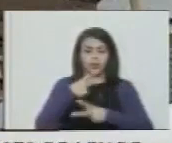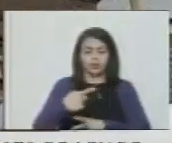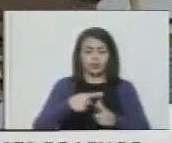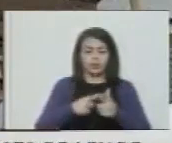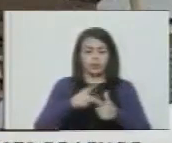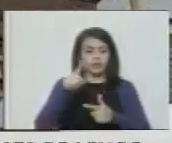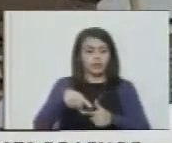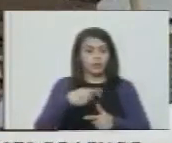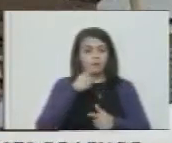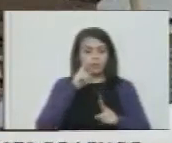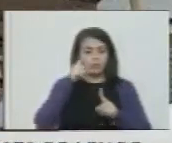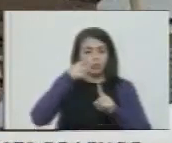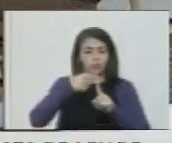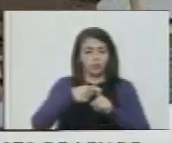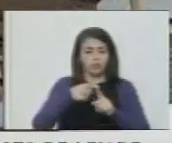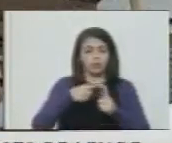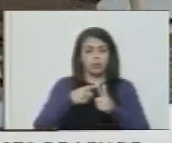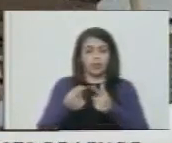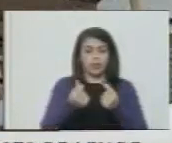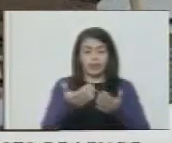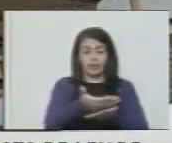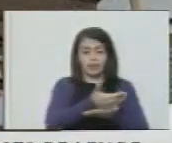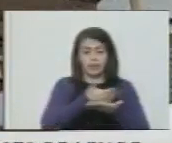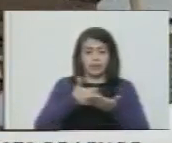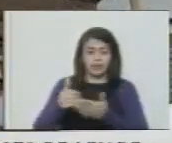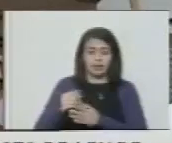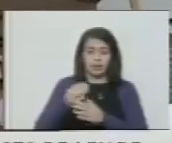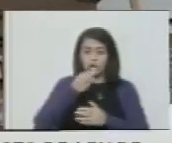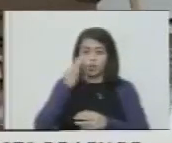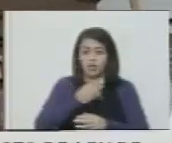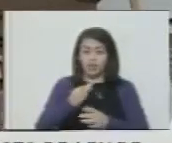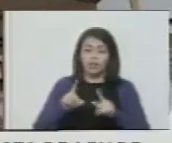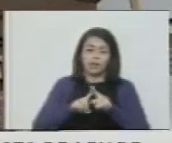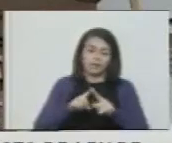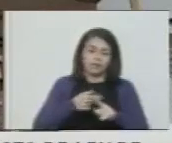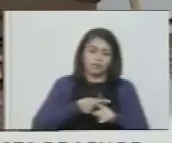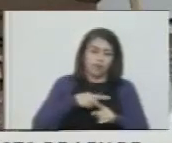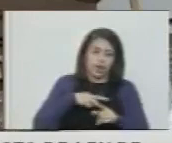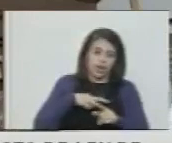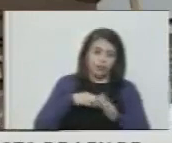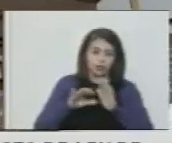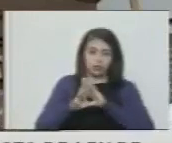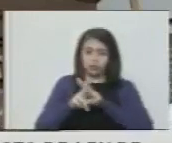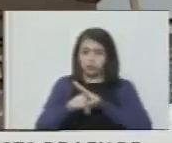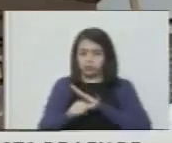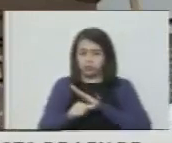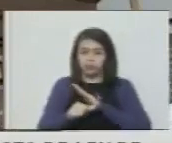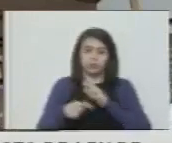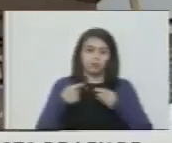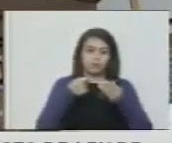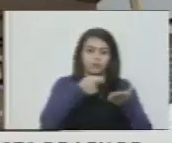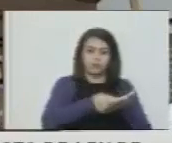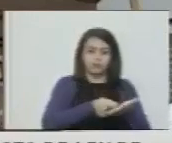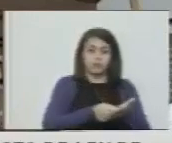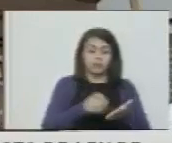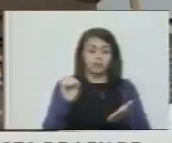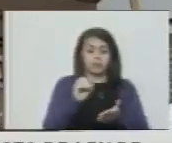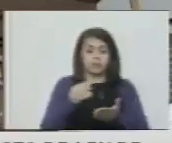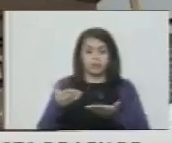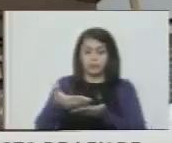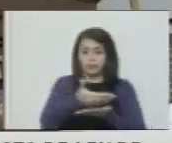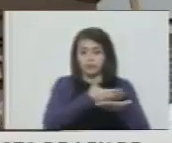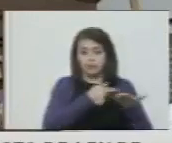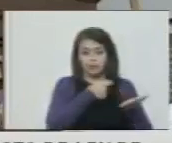procedencia, propósito y destino de los capitales de origen ilícito, dirigidos a su legitimación o para